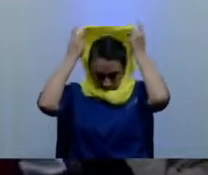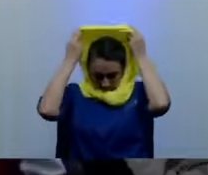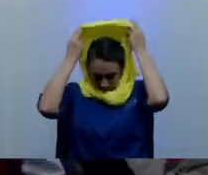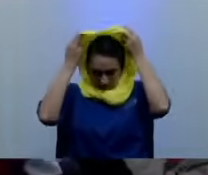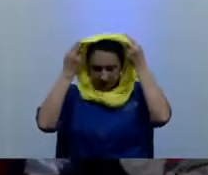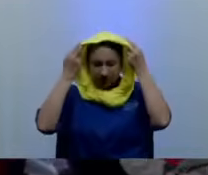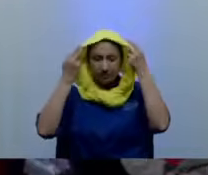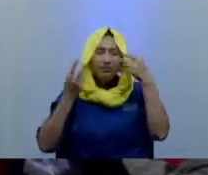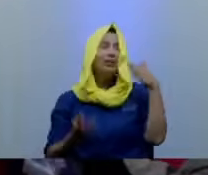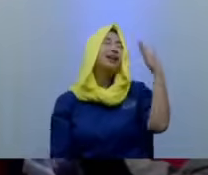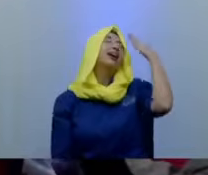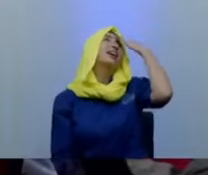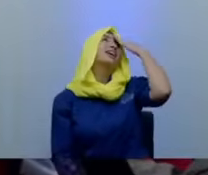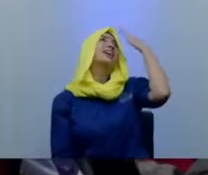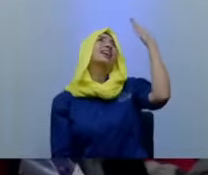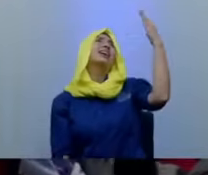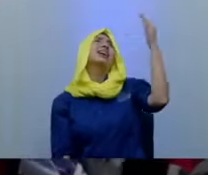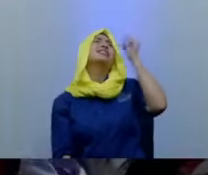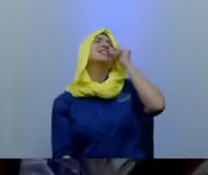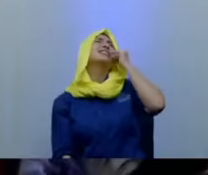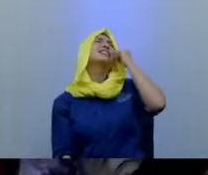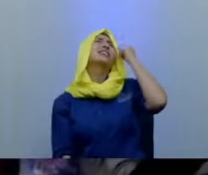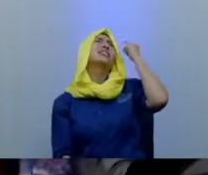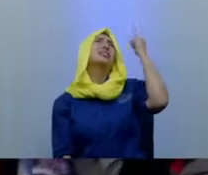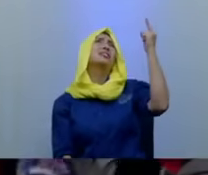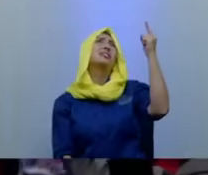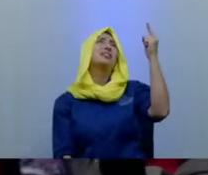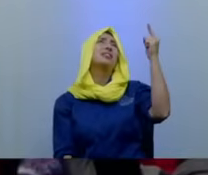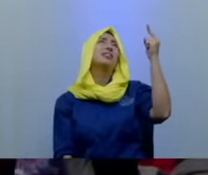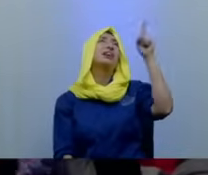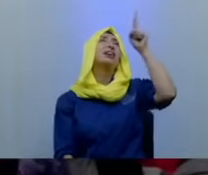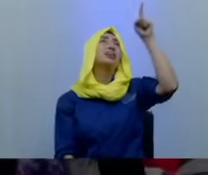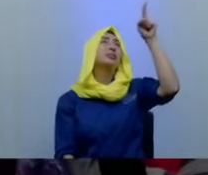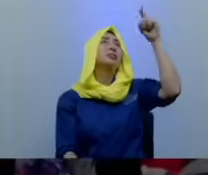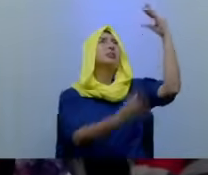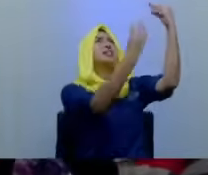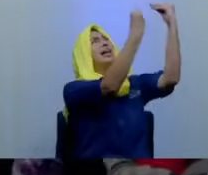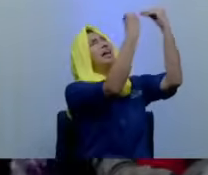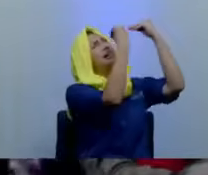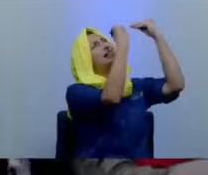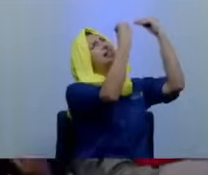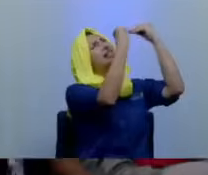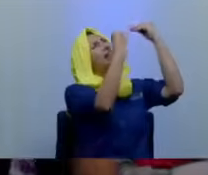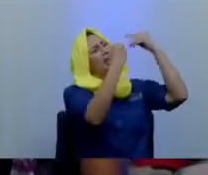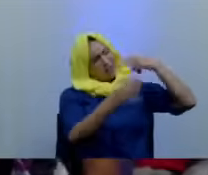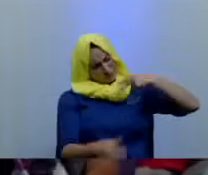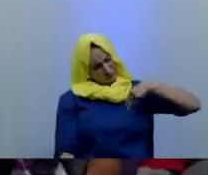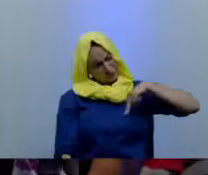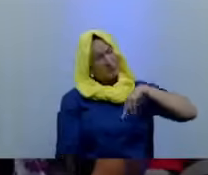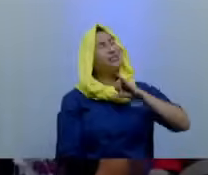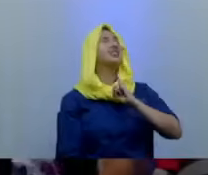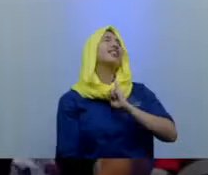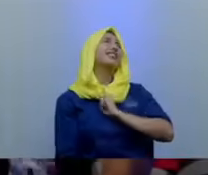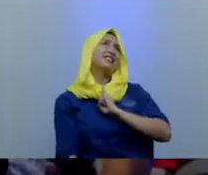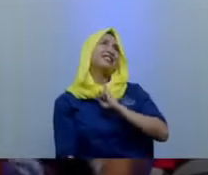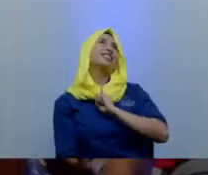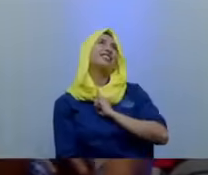Gracias, Señor, porque poco a poco vamos recuperando nuestra identidad. Qué lindo eres tú,